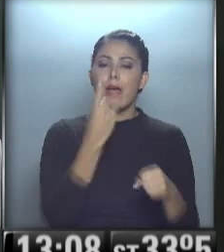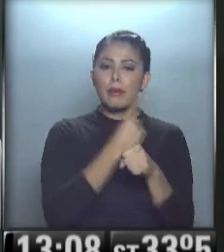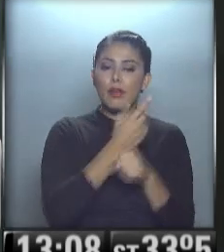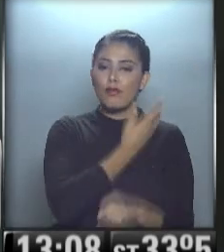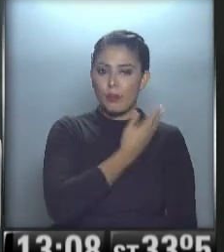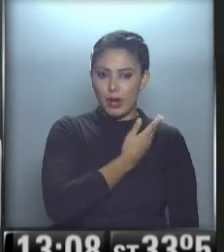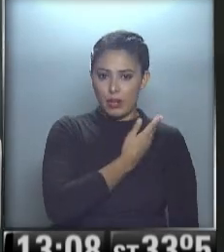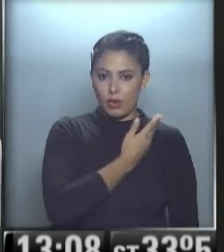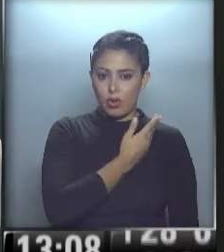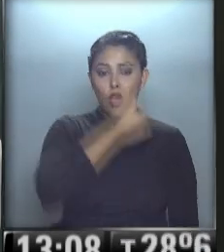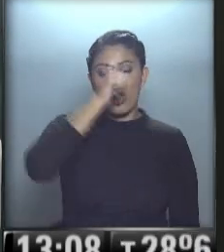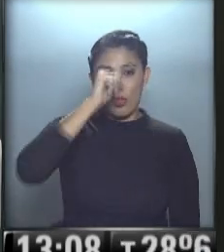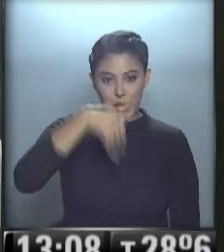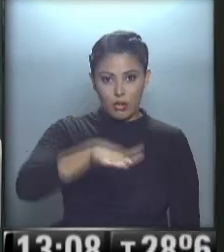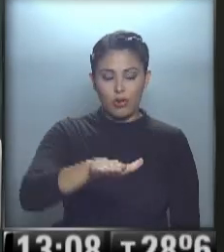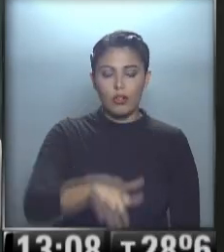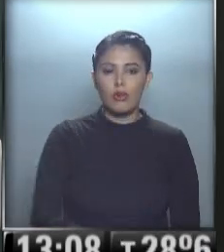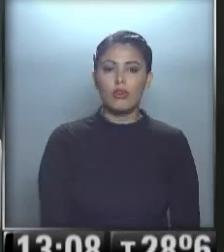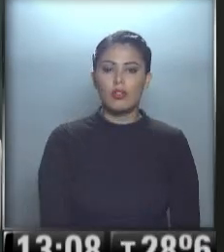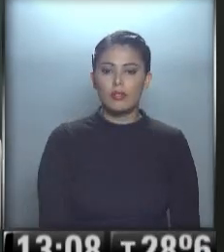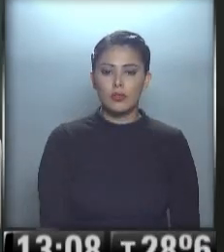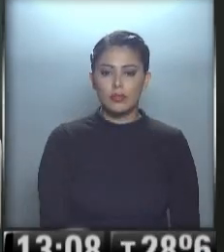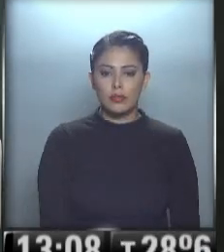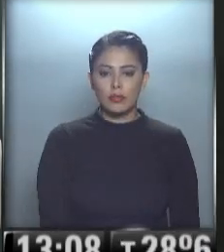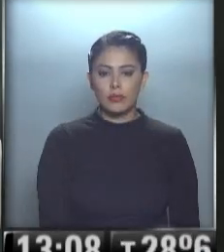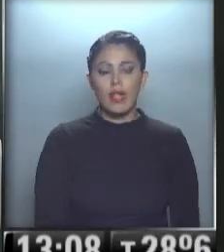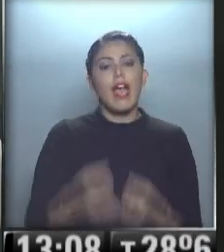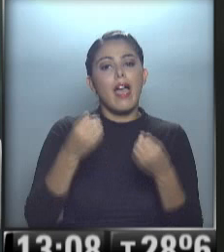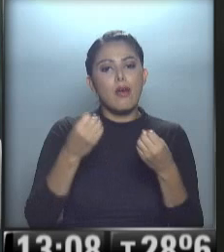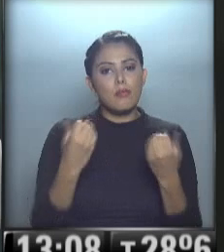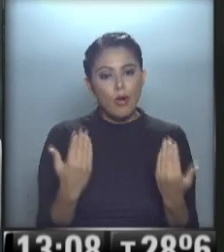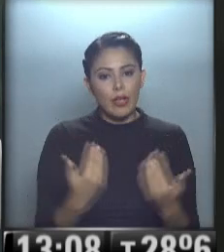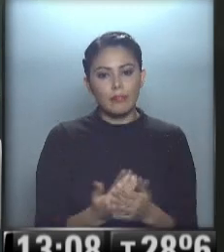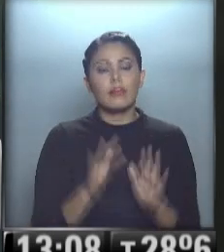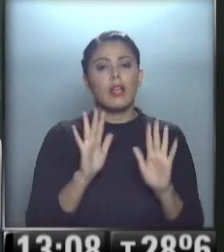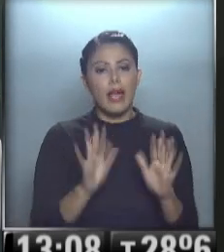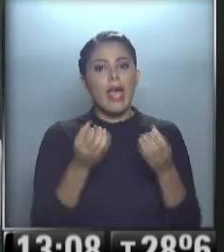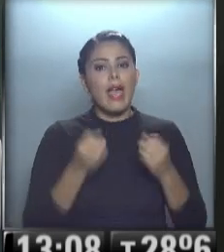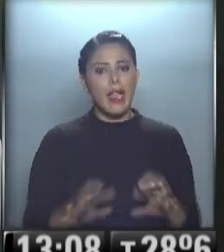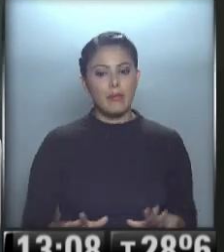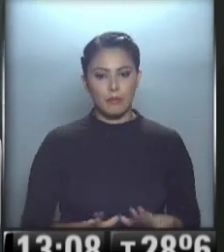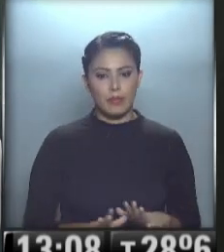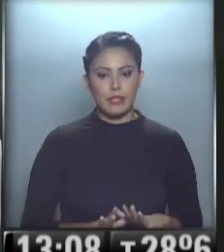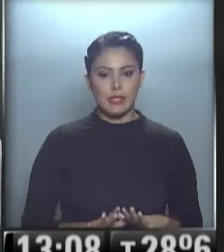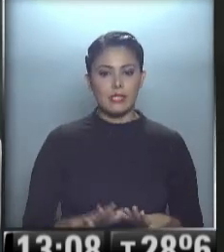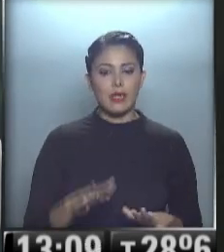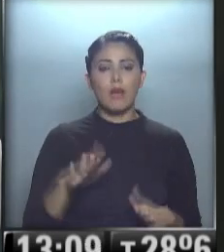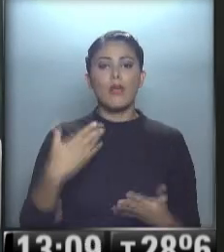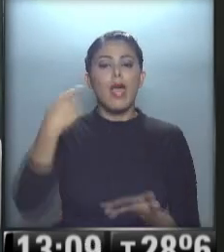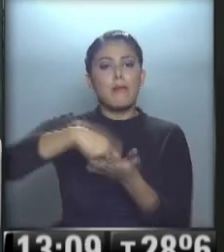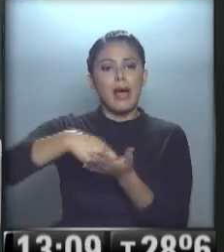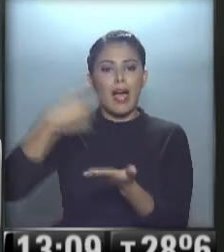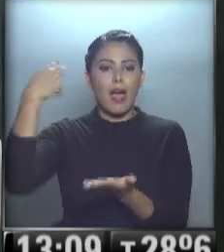febrero desde el domingo se pod vamos a implementar el pago del